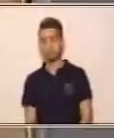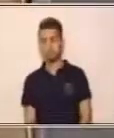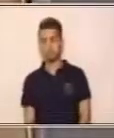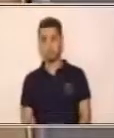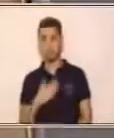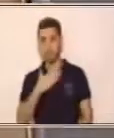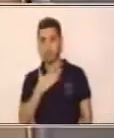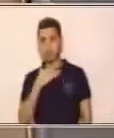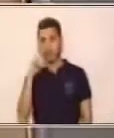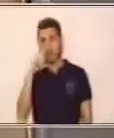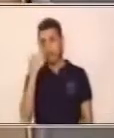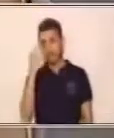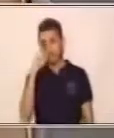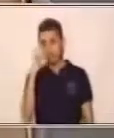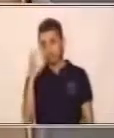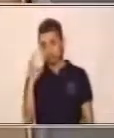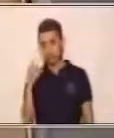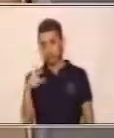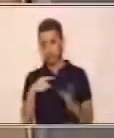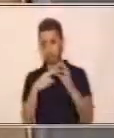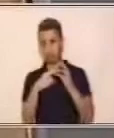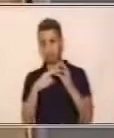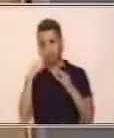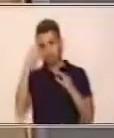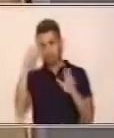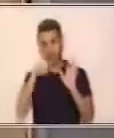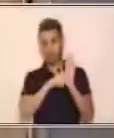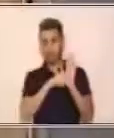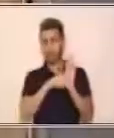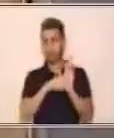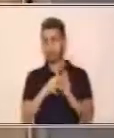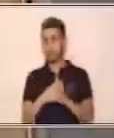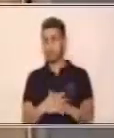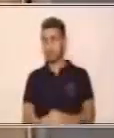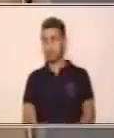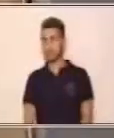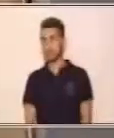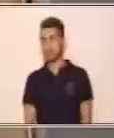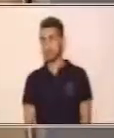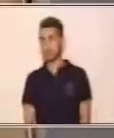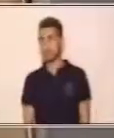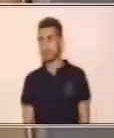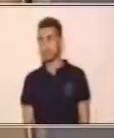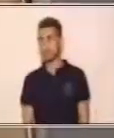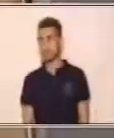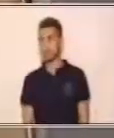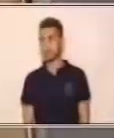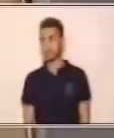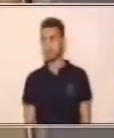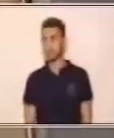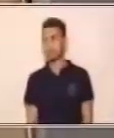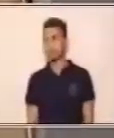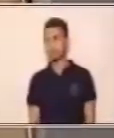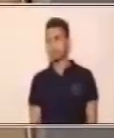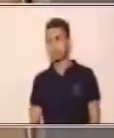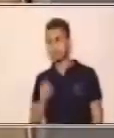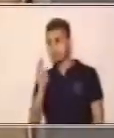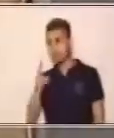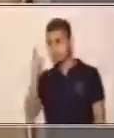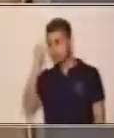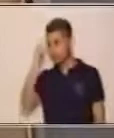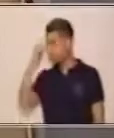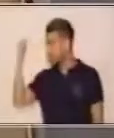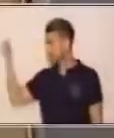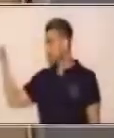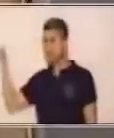de la resta. Pero tengo que pensar en esta parte, ¿verdad? Esto es lo que me lo hace